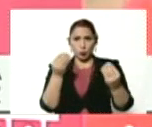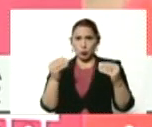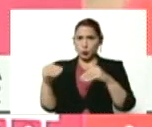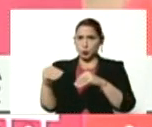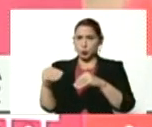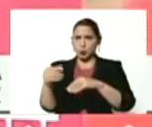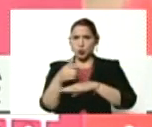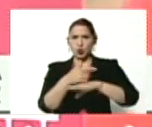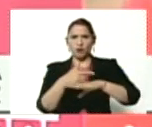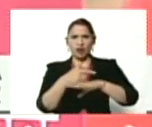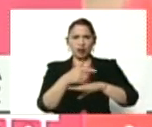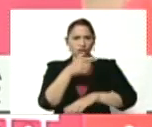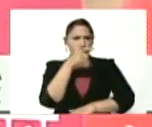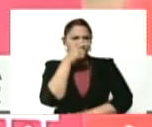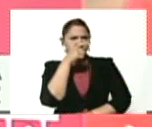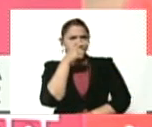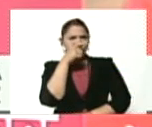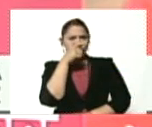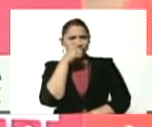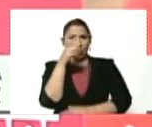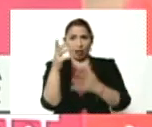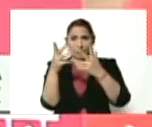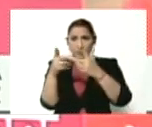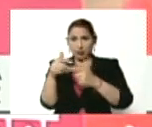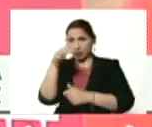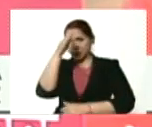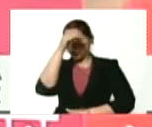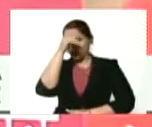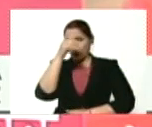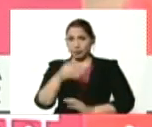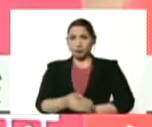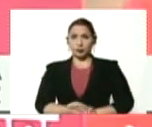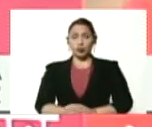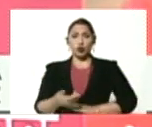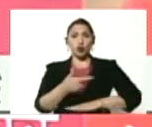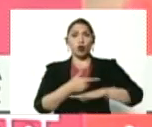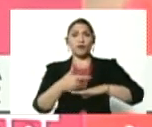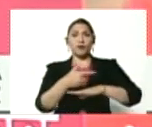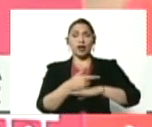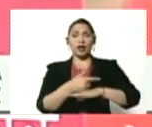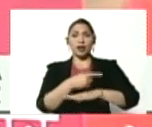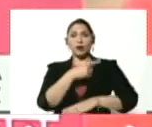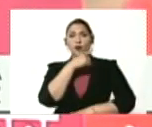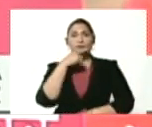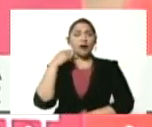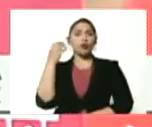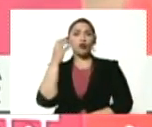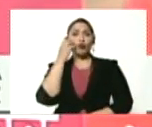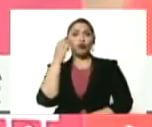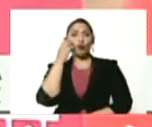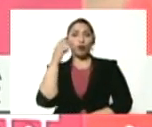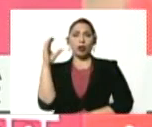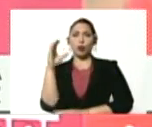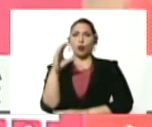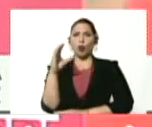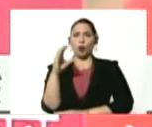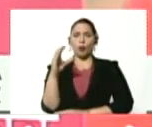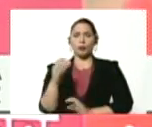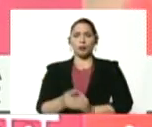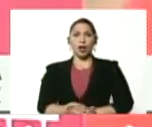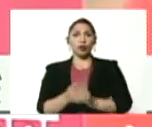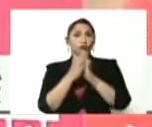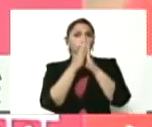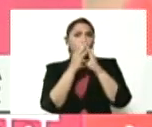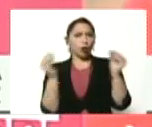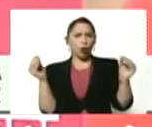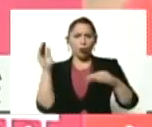gobierno satélite de la administración de Donald Trump, el gobierno de Iván Duque en Colombia, todo lo que